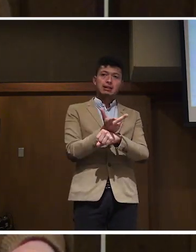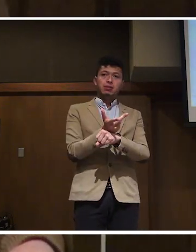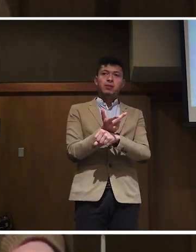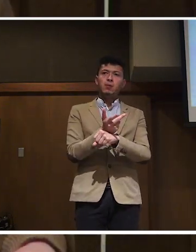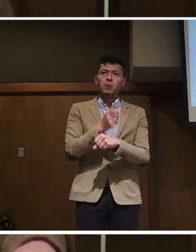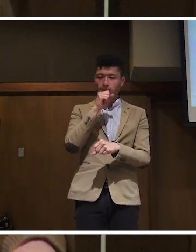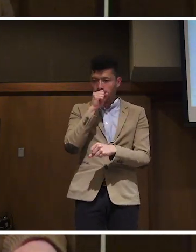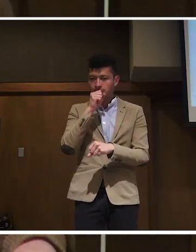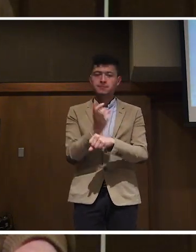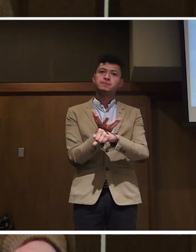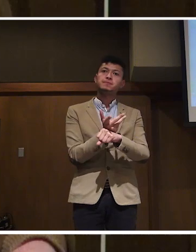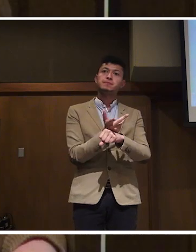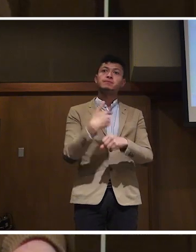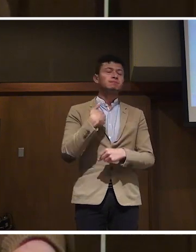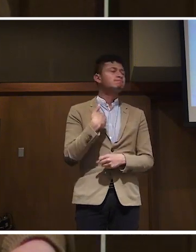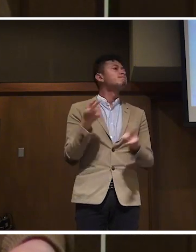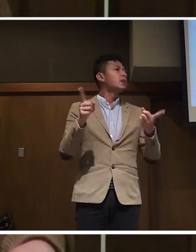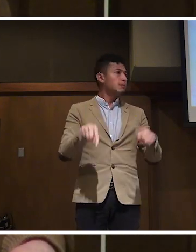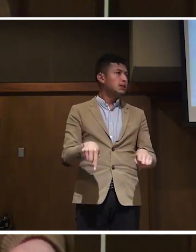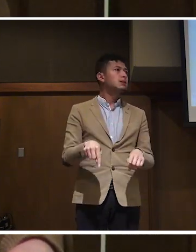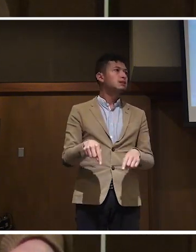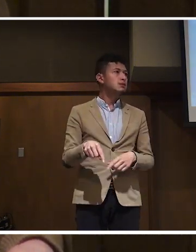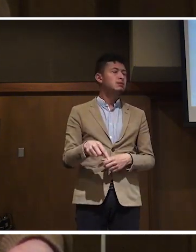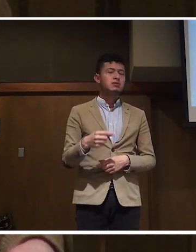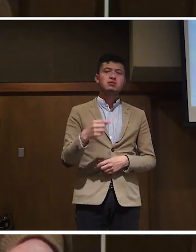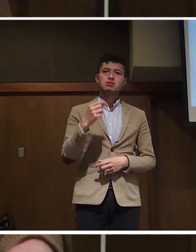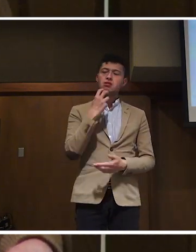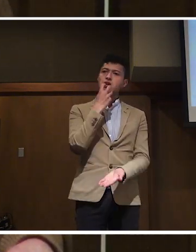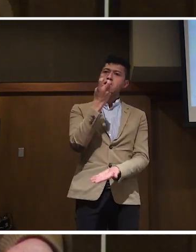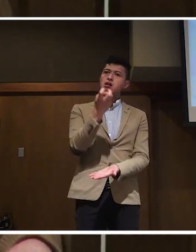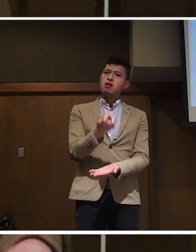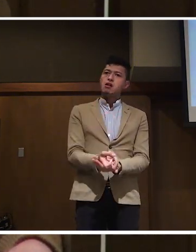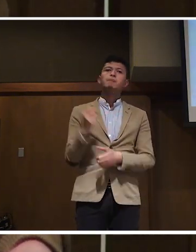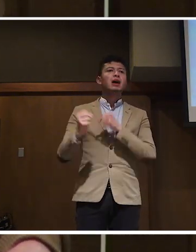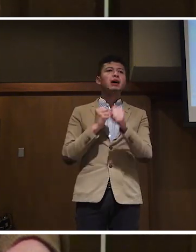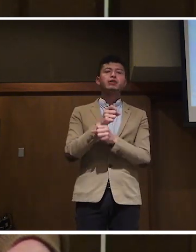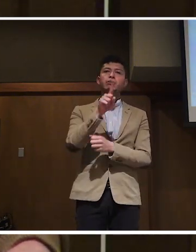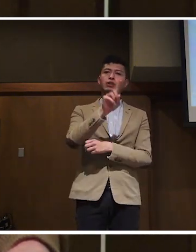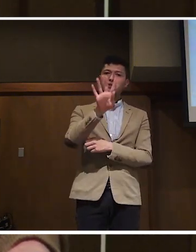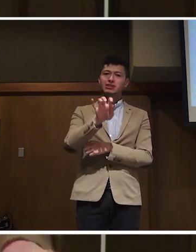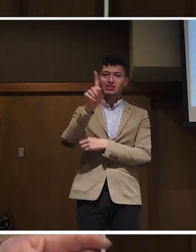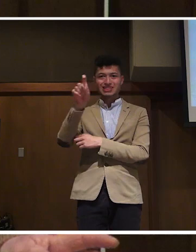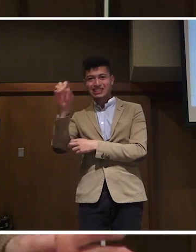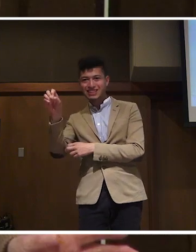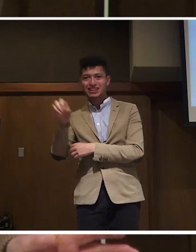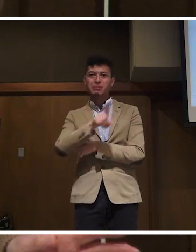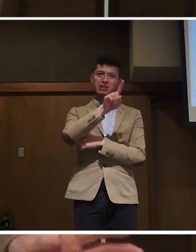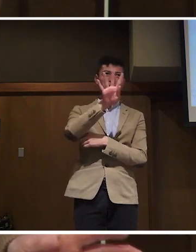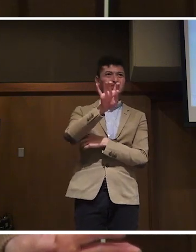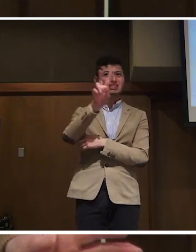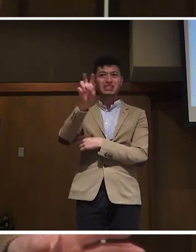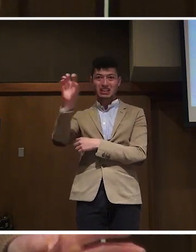me descrestó el ojo con el cual compraron arte en la década de los 60 y 70. Que el primer